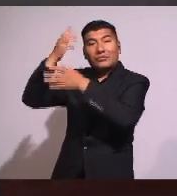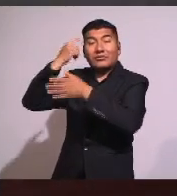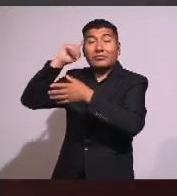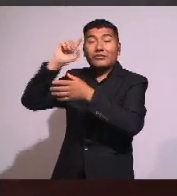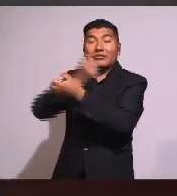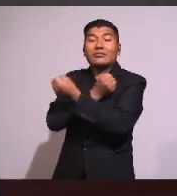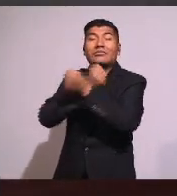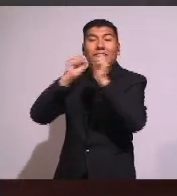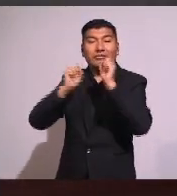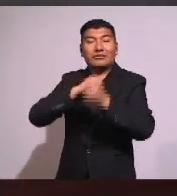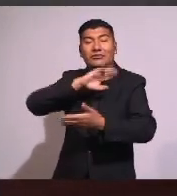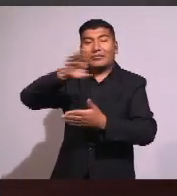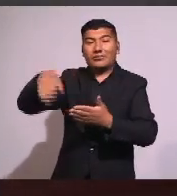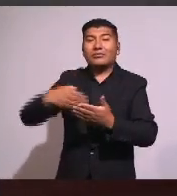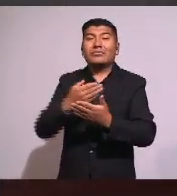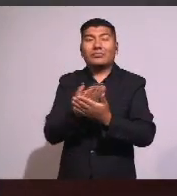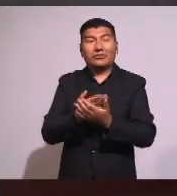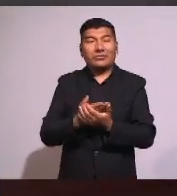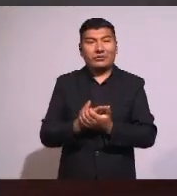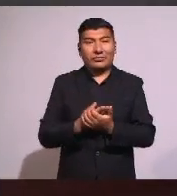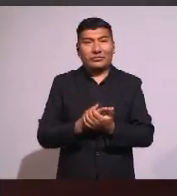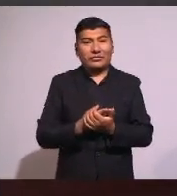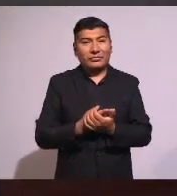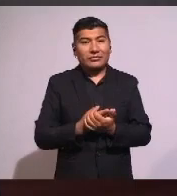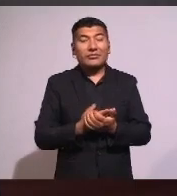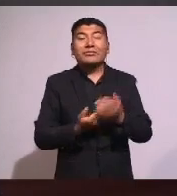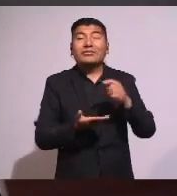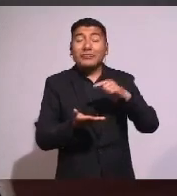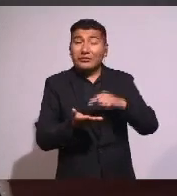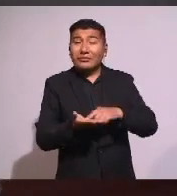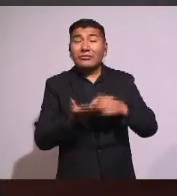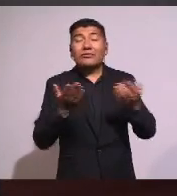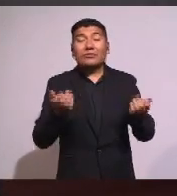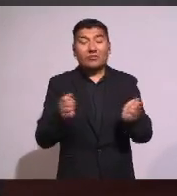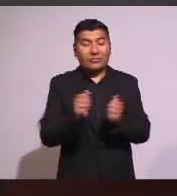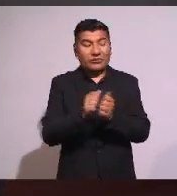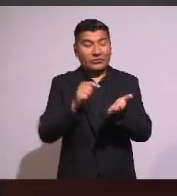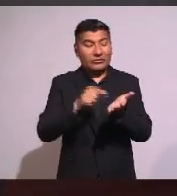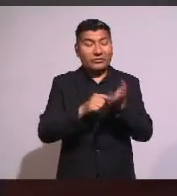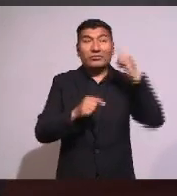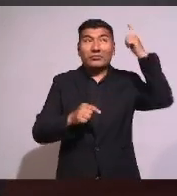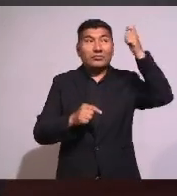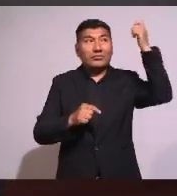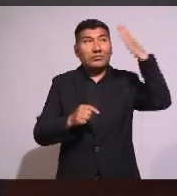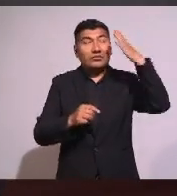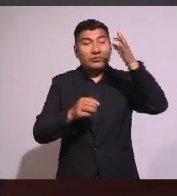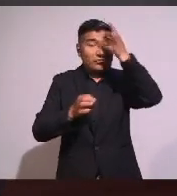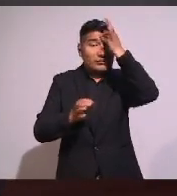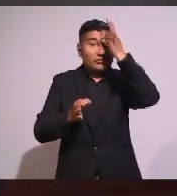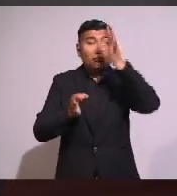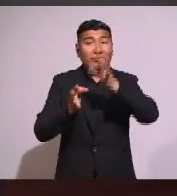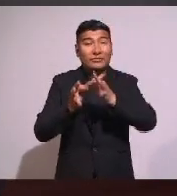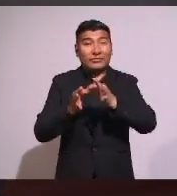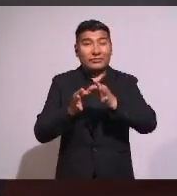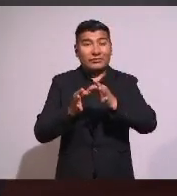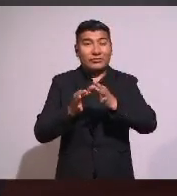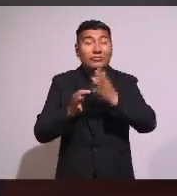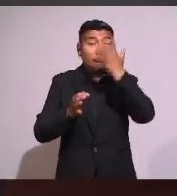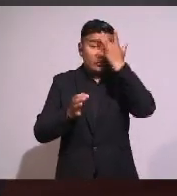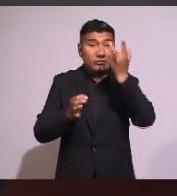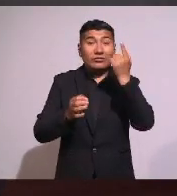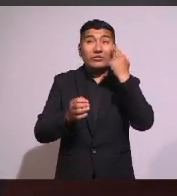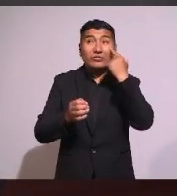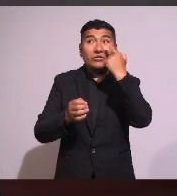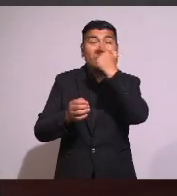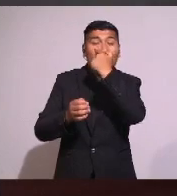la salvación de todos. Y ahí está que con esta luz de la fe, porque los